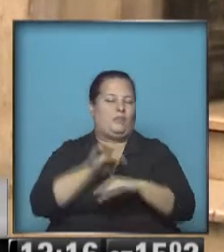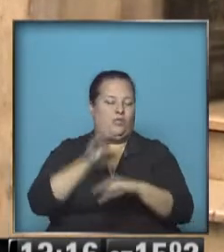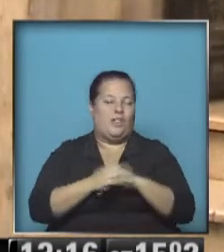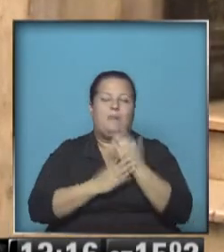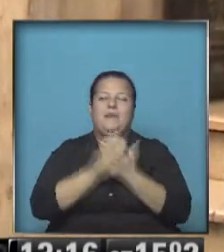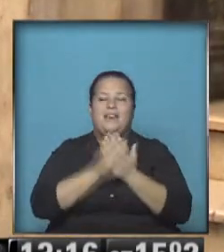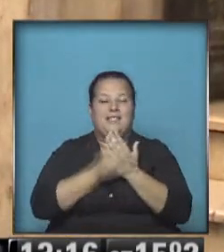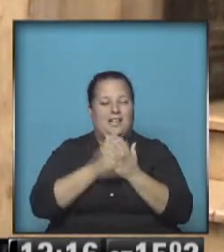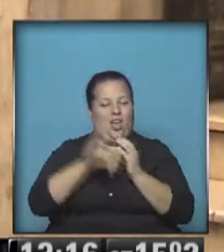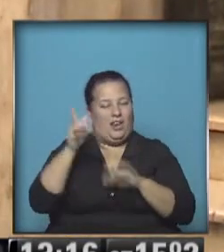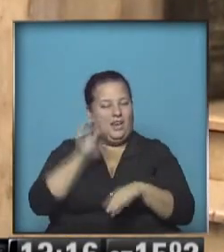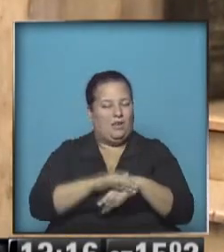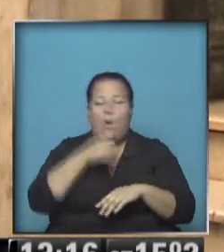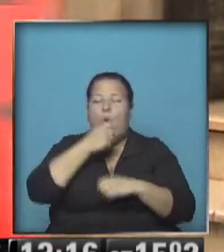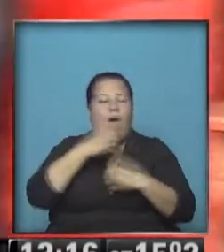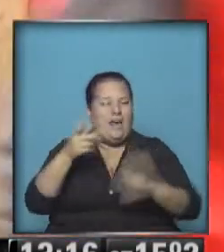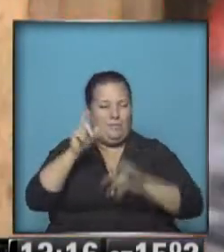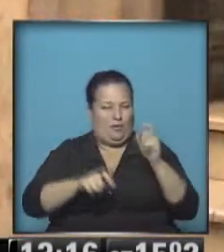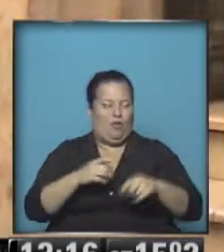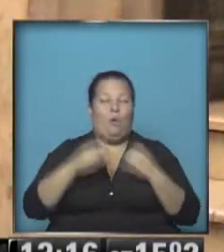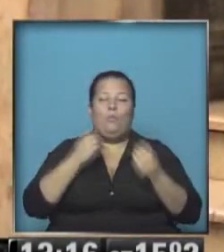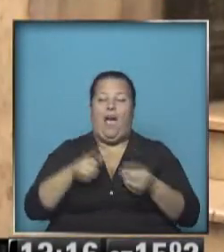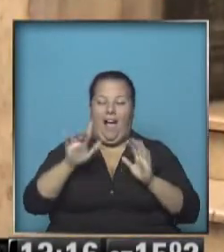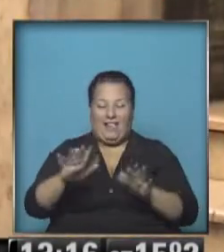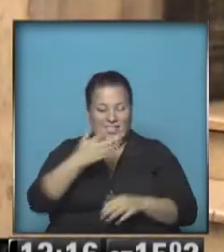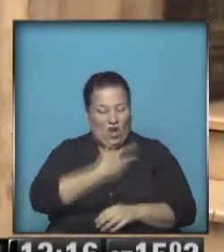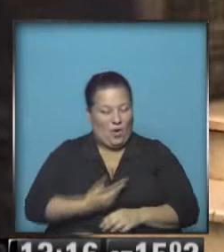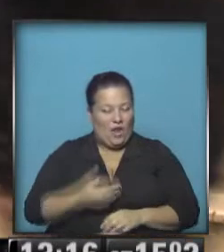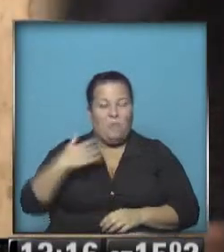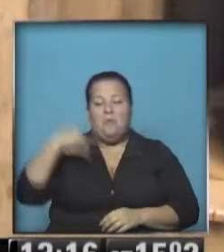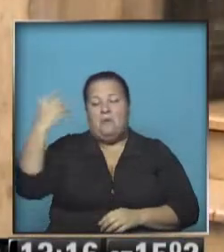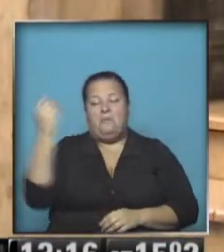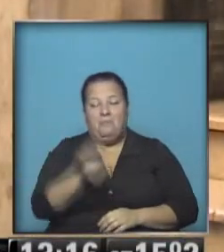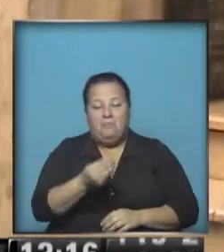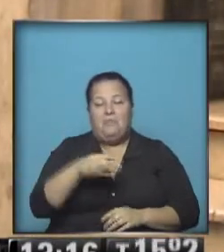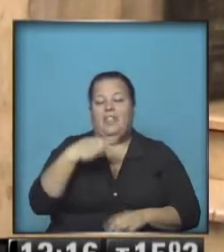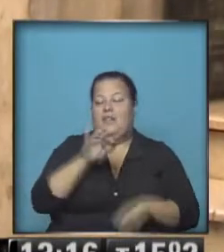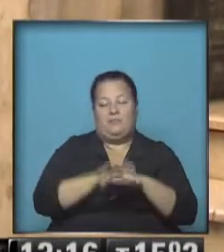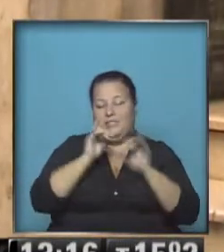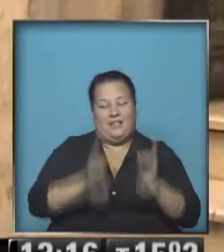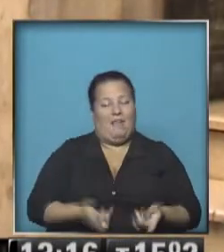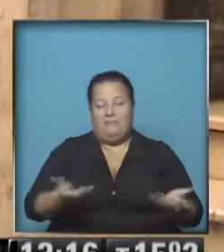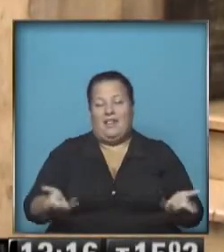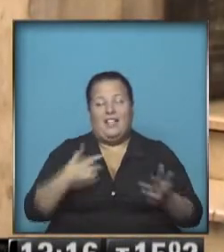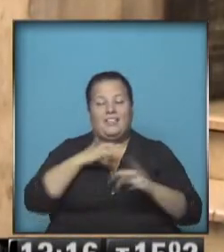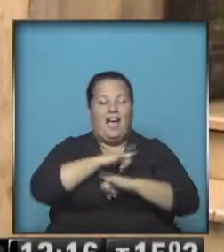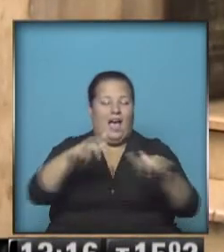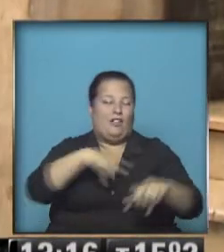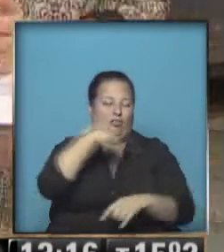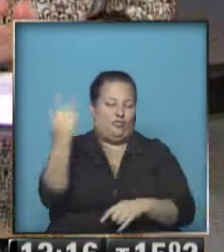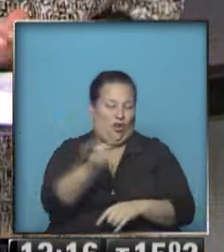ministro se haga cargo o quien sea. Porque así como está hoy este gobierno, puede estar otro y se va a tener que hacer cargo también, así que le hablamos a